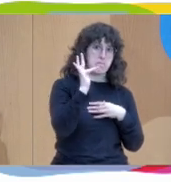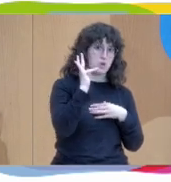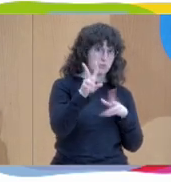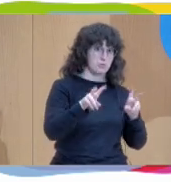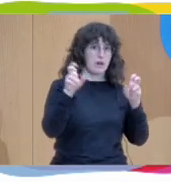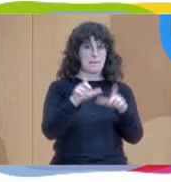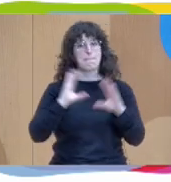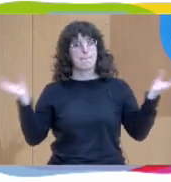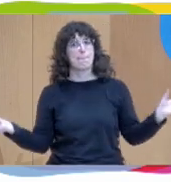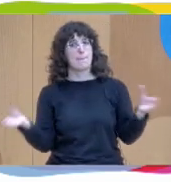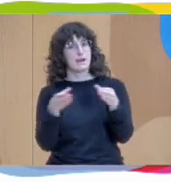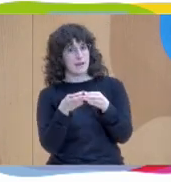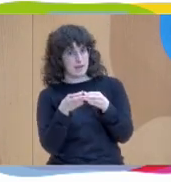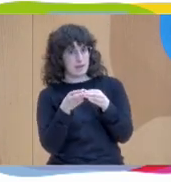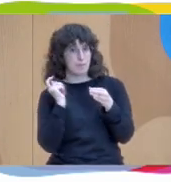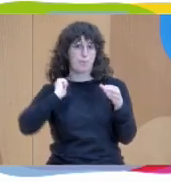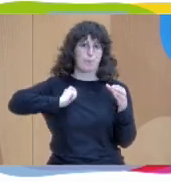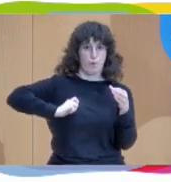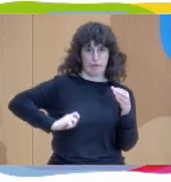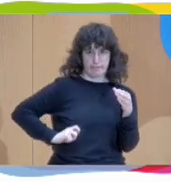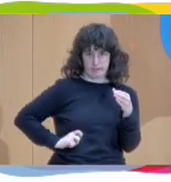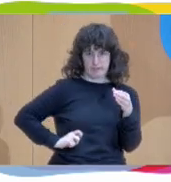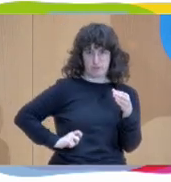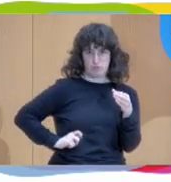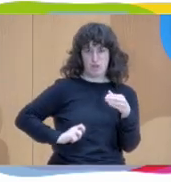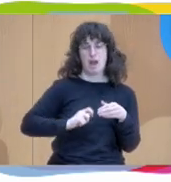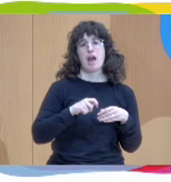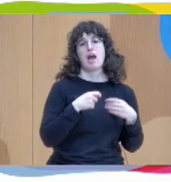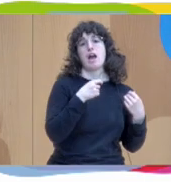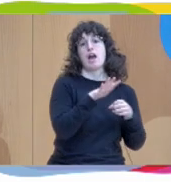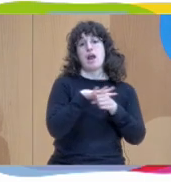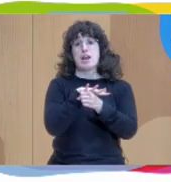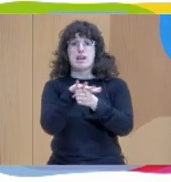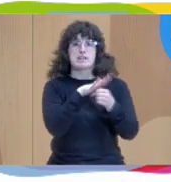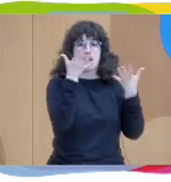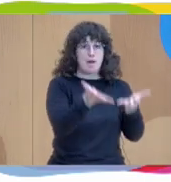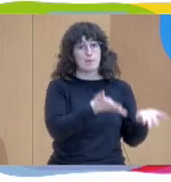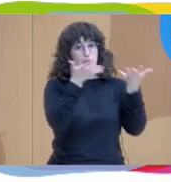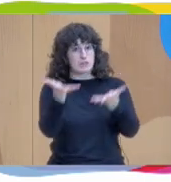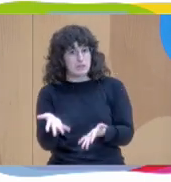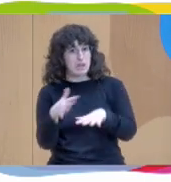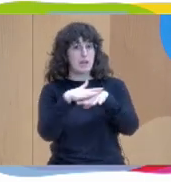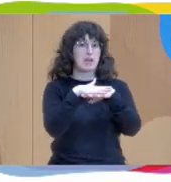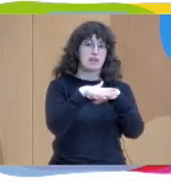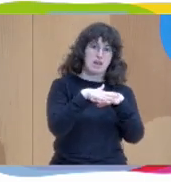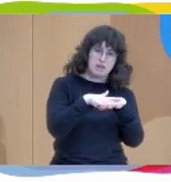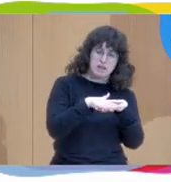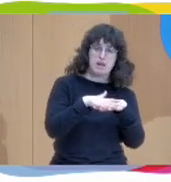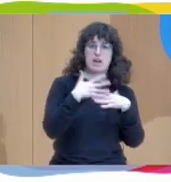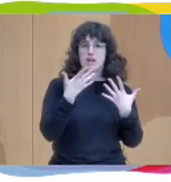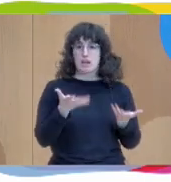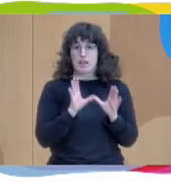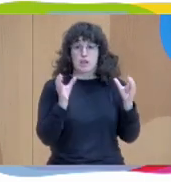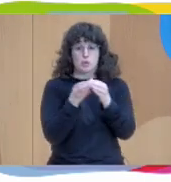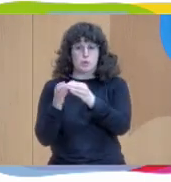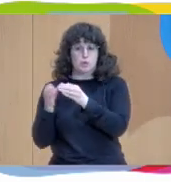eh los equipos profesionales eh las áreas asistenciales y las propias redes como comunidades de trabajo que